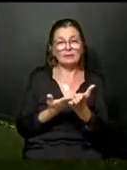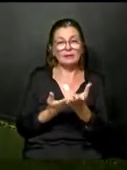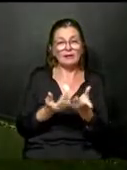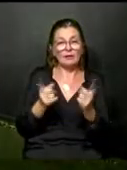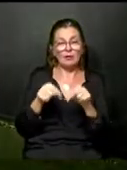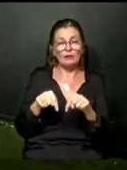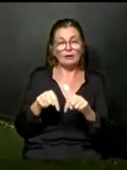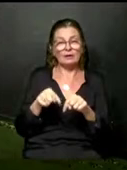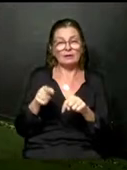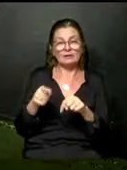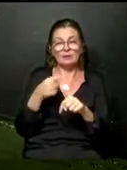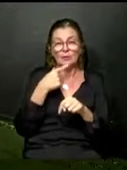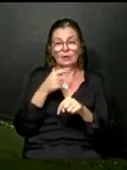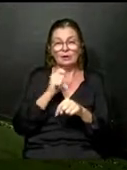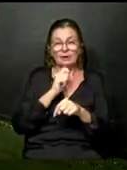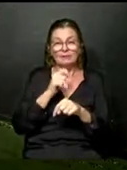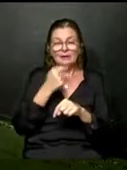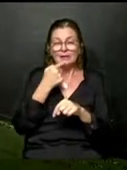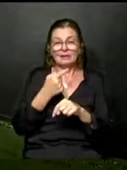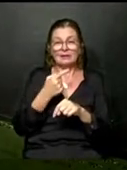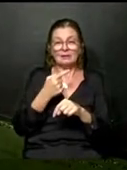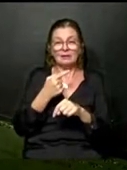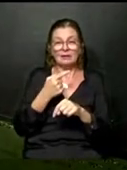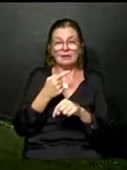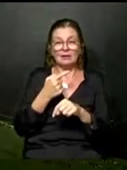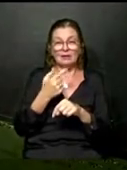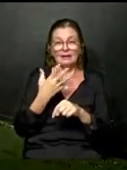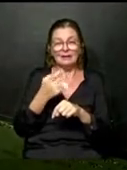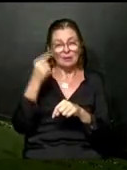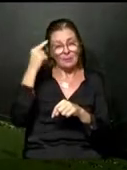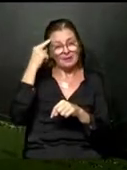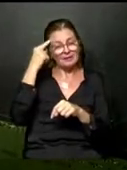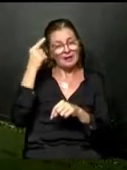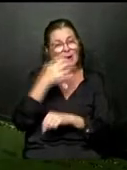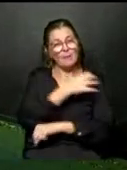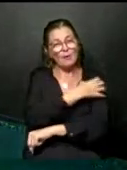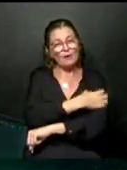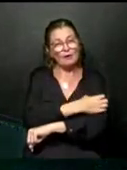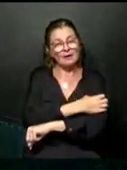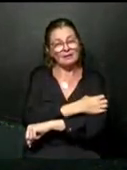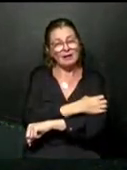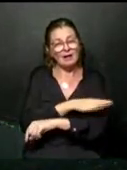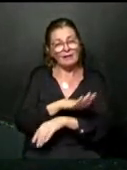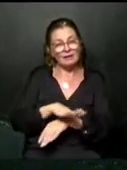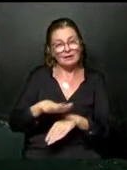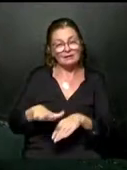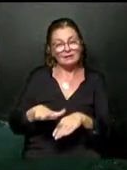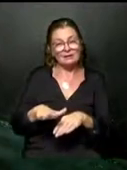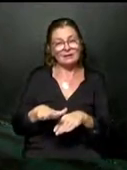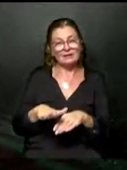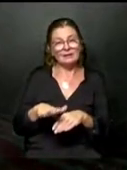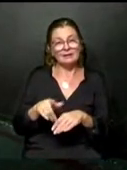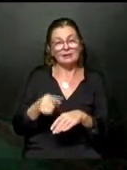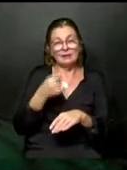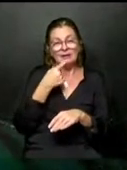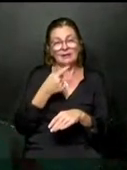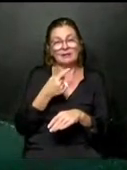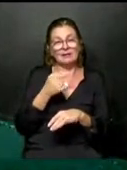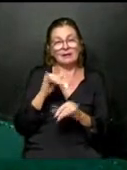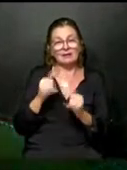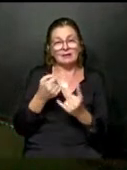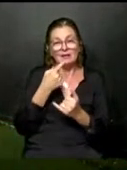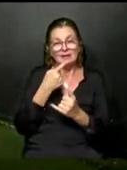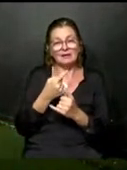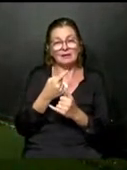contigo. Tú el otro día en una entrevista dijiste que no pensar en la pobreza infantil es un suicidio. Camilo mencionaba algunas de las cosas que tú ya dijiste.